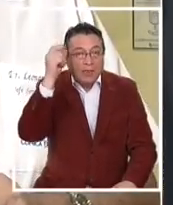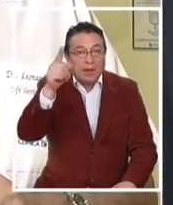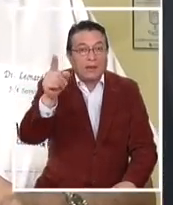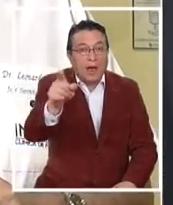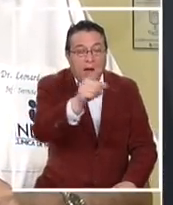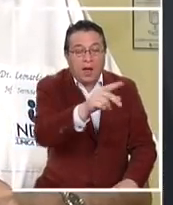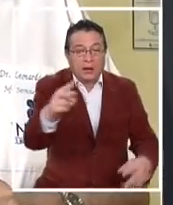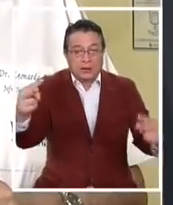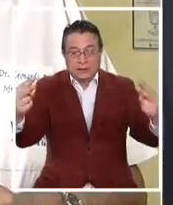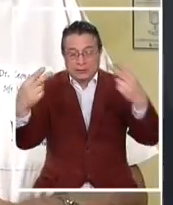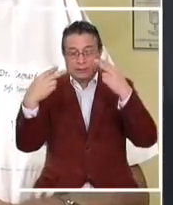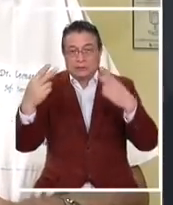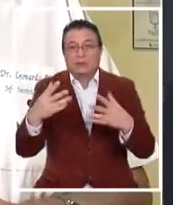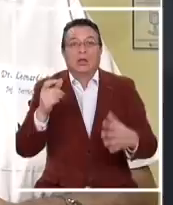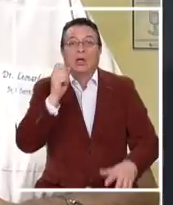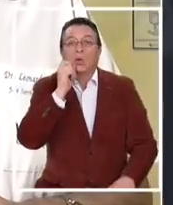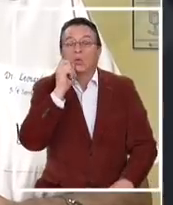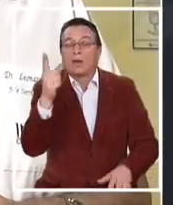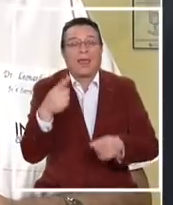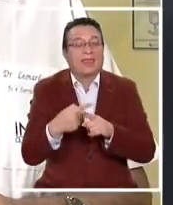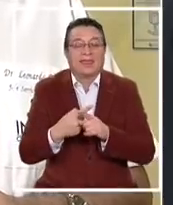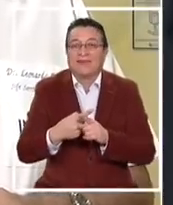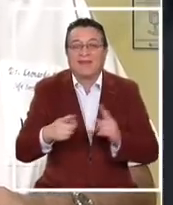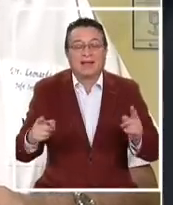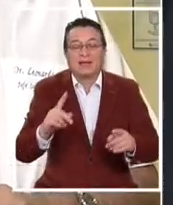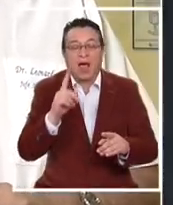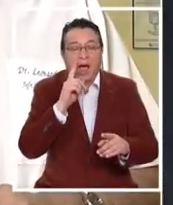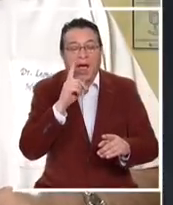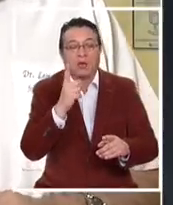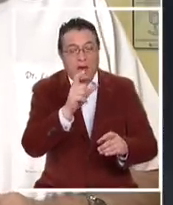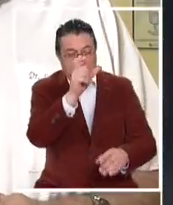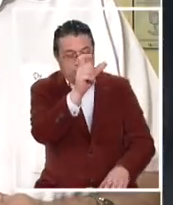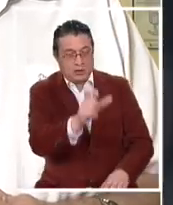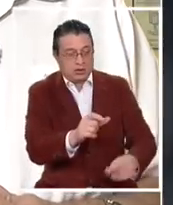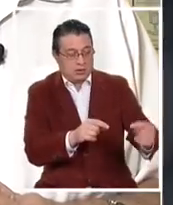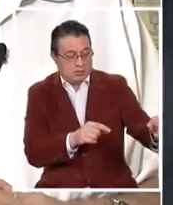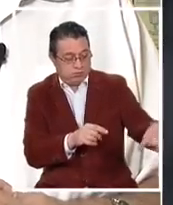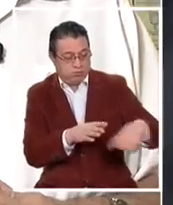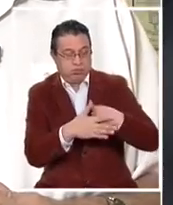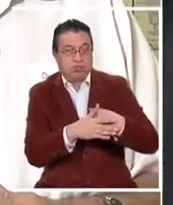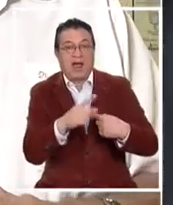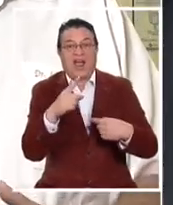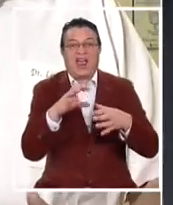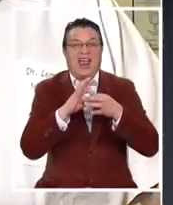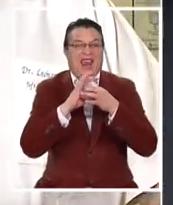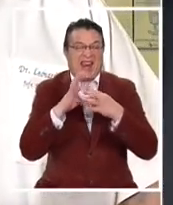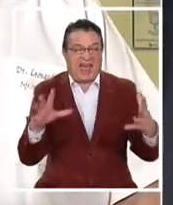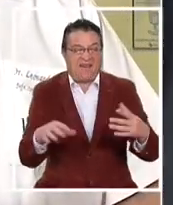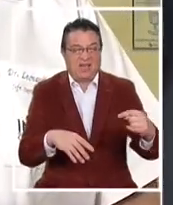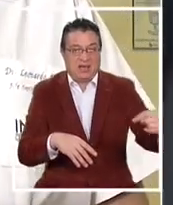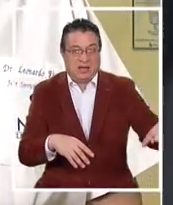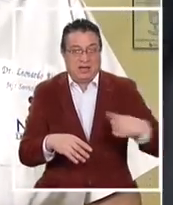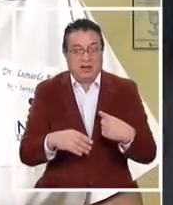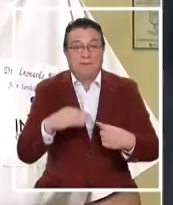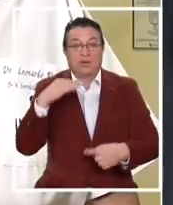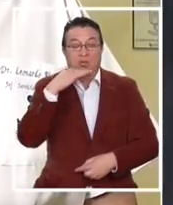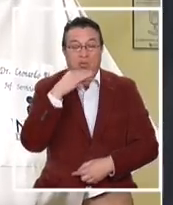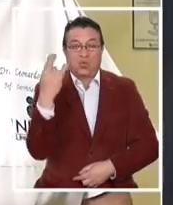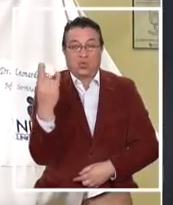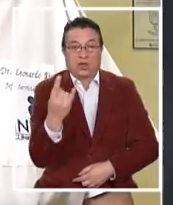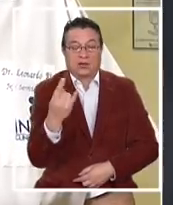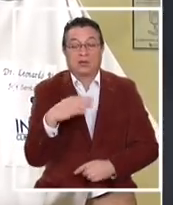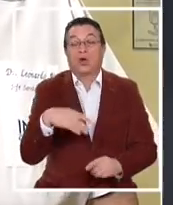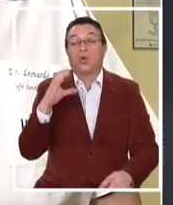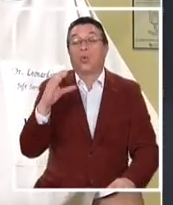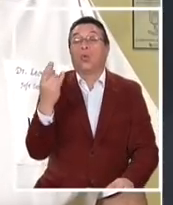viendo, ¿cierto? ¿Qué diferencia tiene el atender a un paciente que llega y que llega grave en la urgencia y no